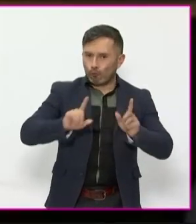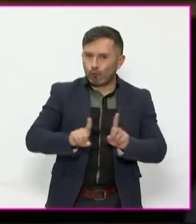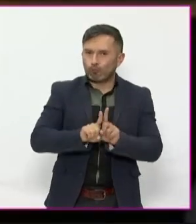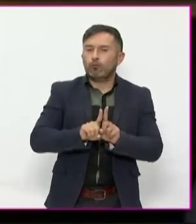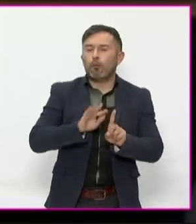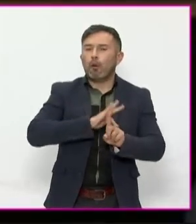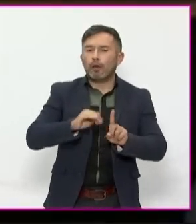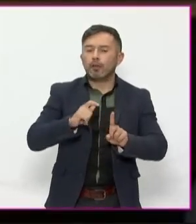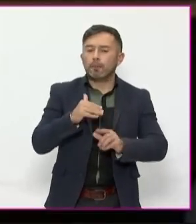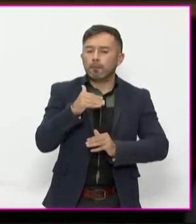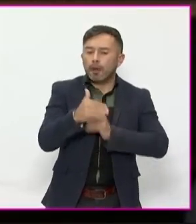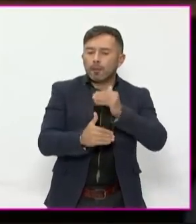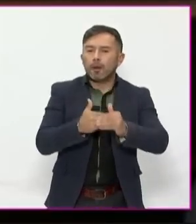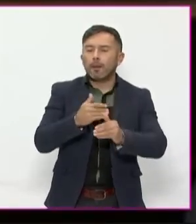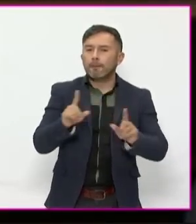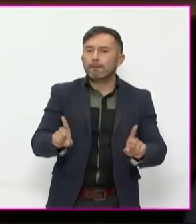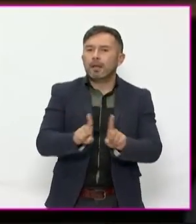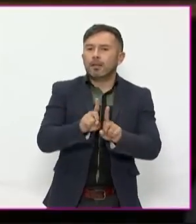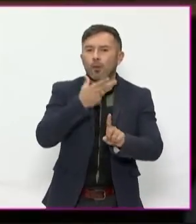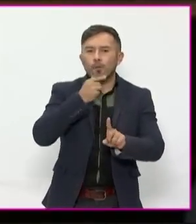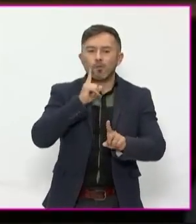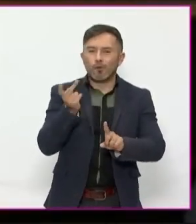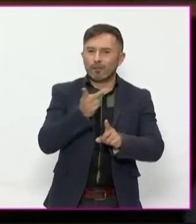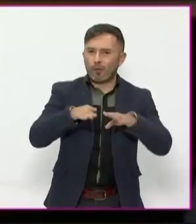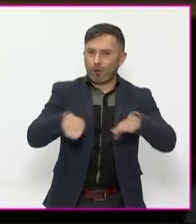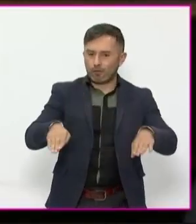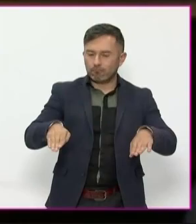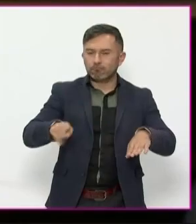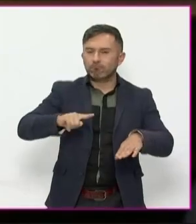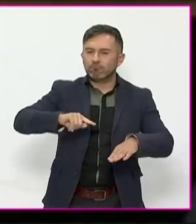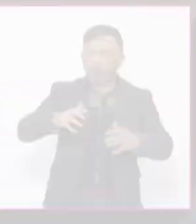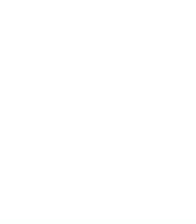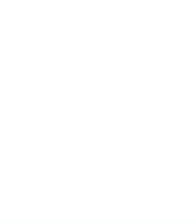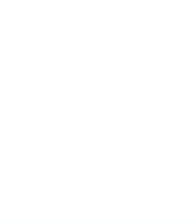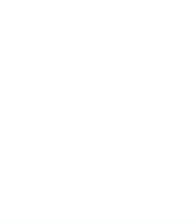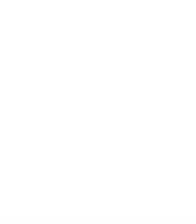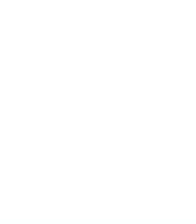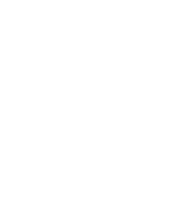a favor de la igualdad sustantiva. Hagámoslo por México. Es cuanto, señor presidente.